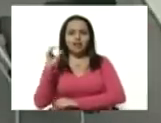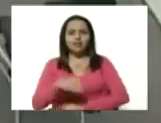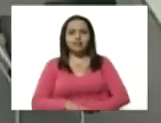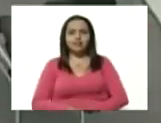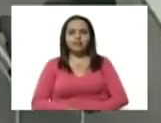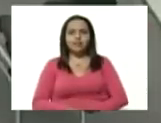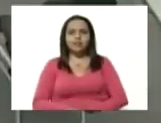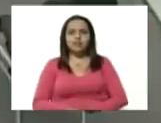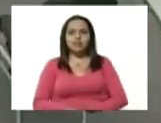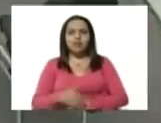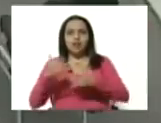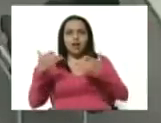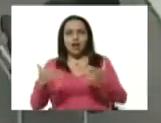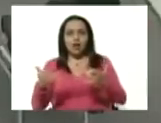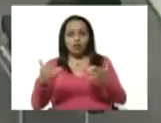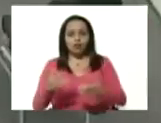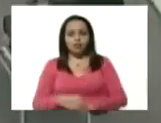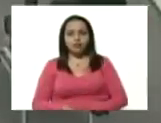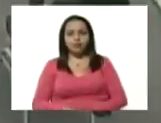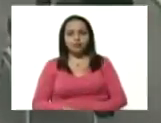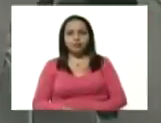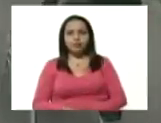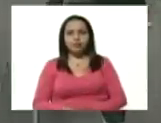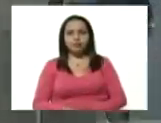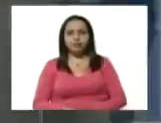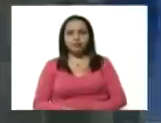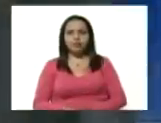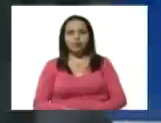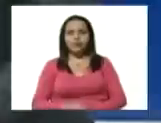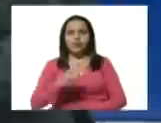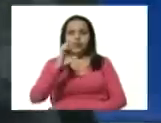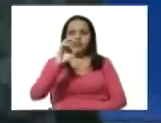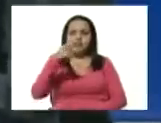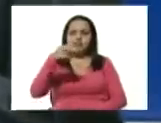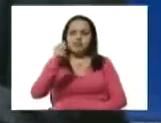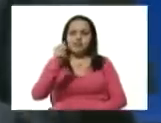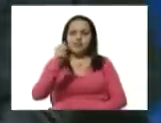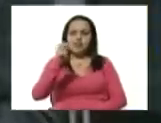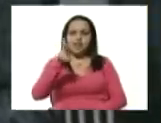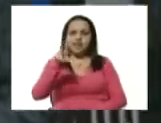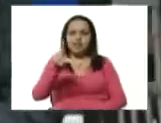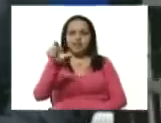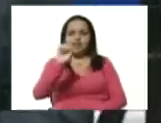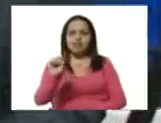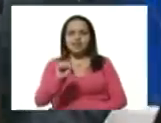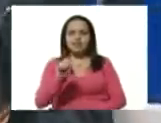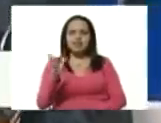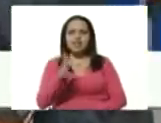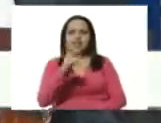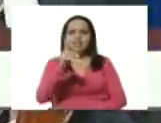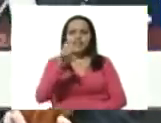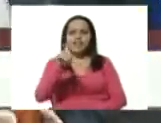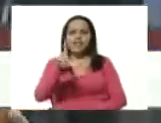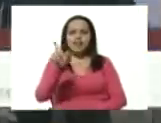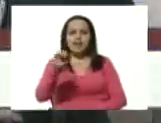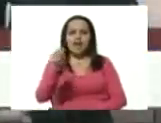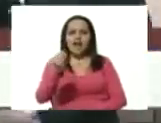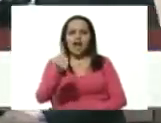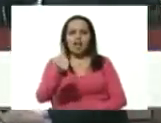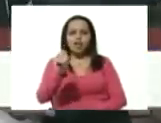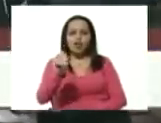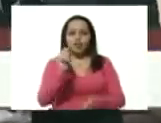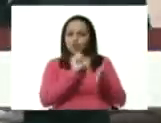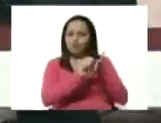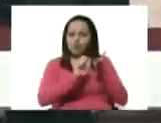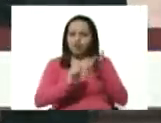Ciudadano Charles Delgado, por los seriados titulados No Más Trump y Quédate en Casa,